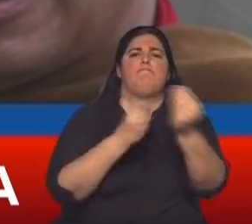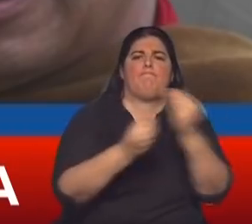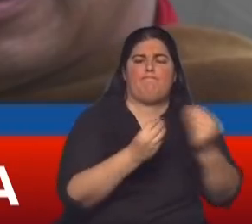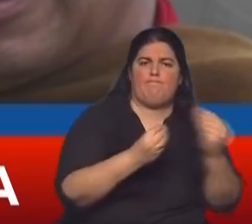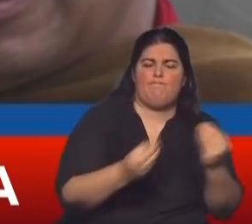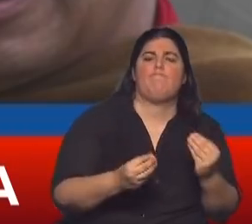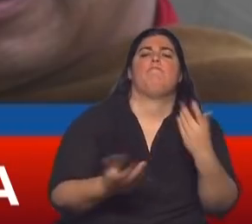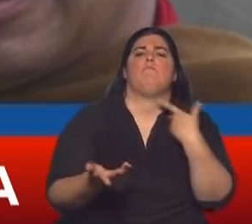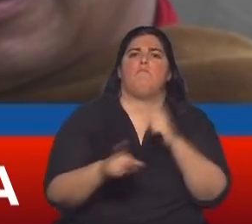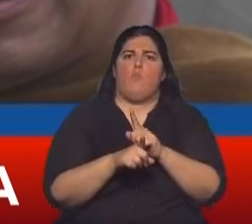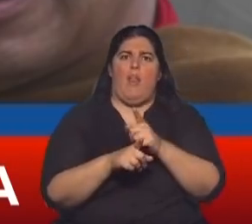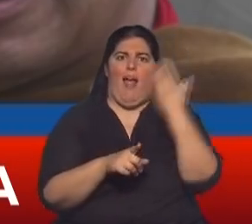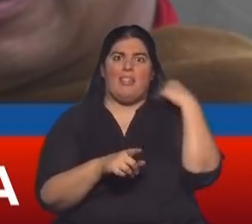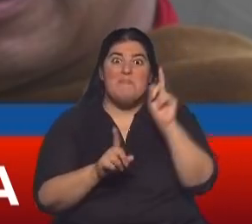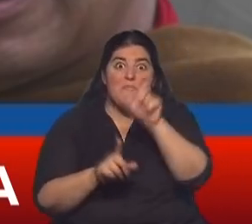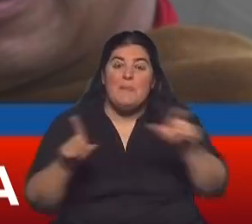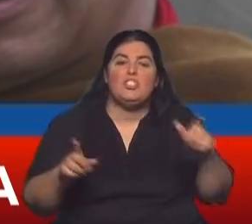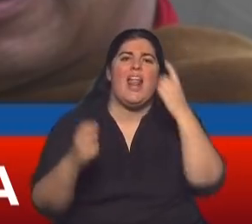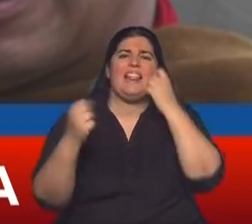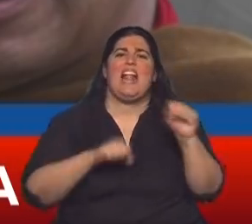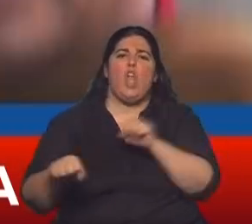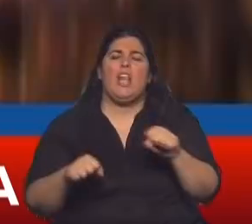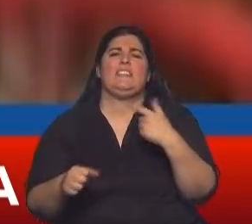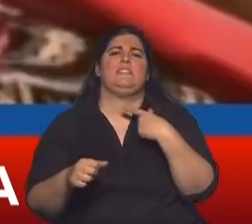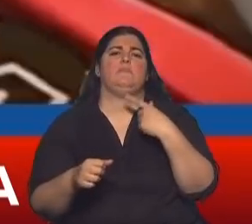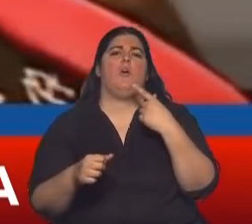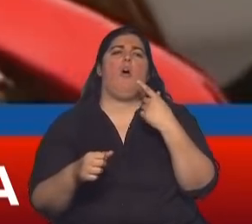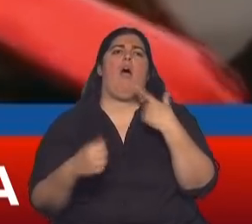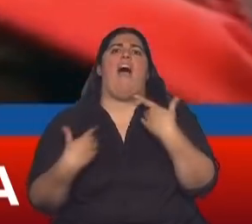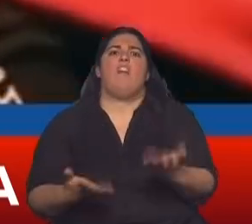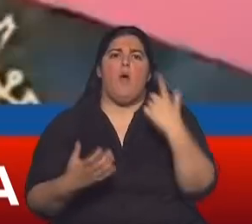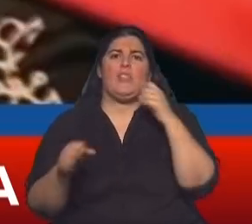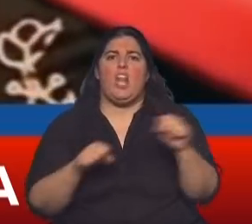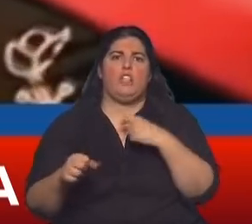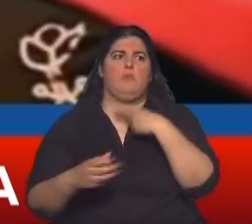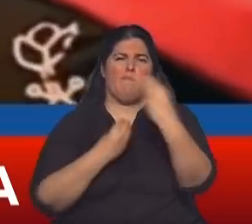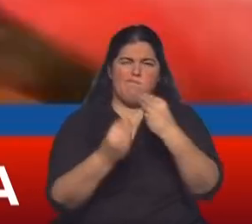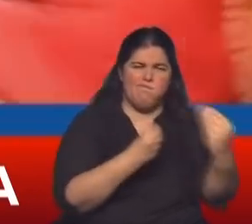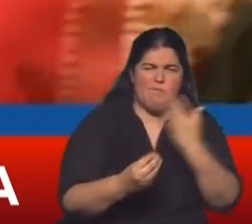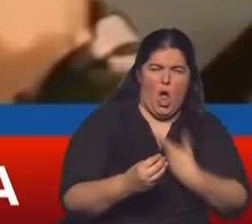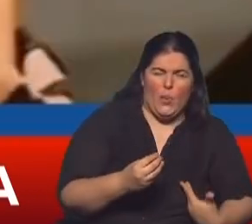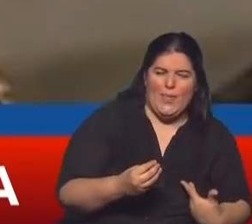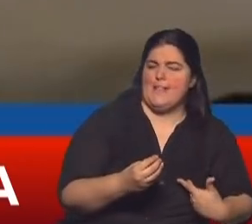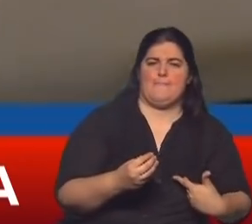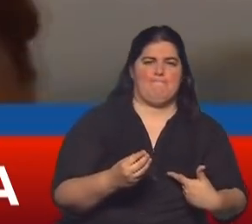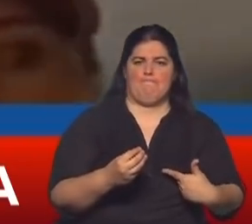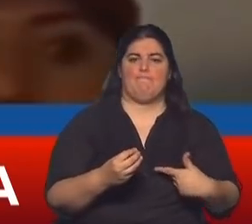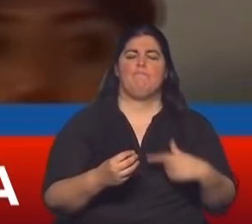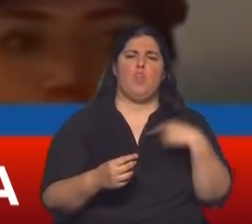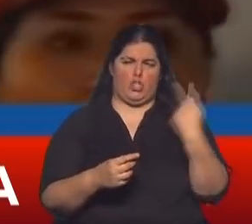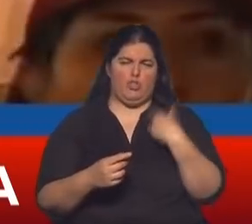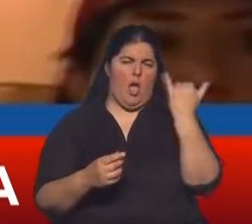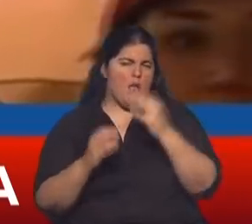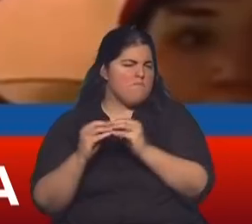Derecho por sus vínculos terroristas y de apología al terrorismo. Tenemos muchas razones, decenas